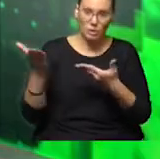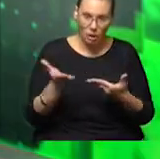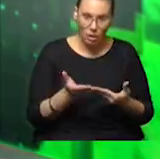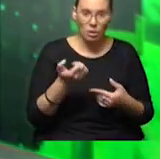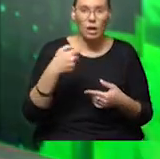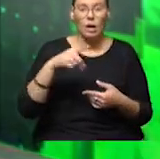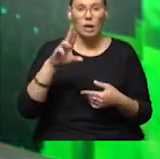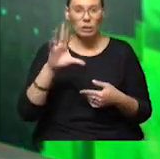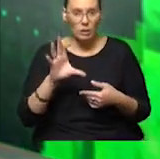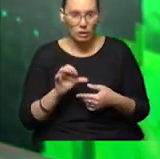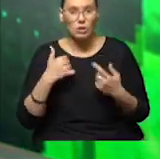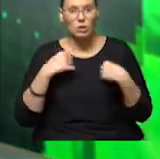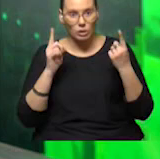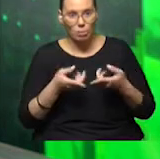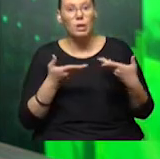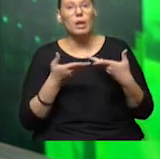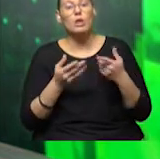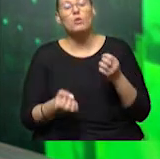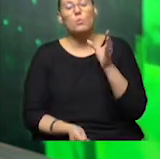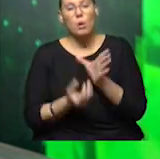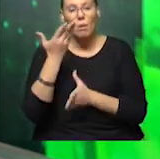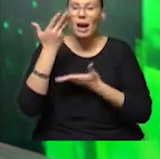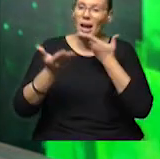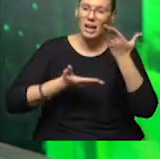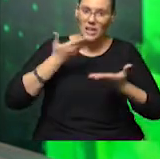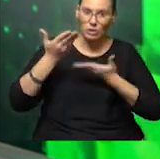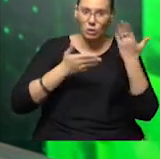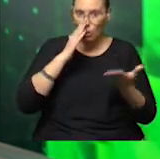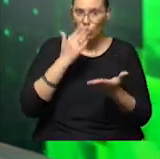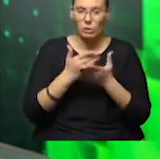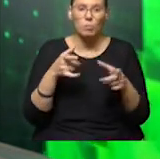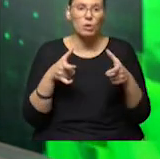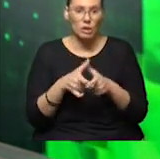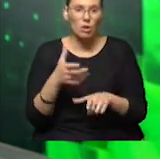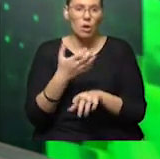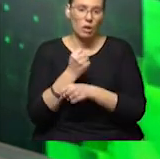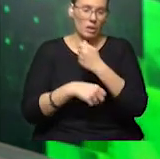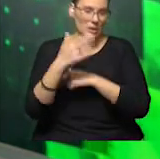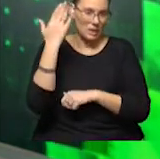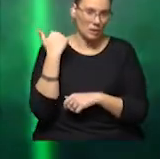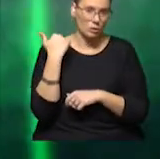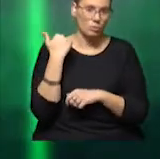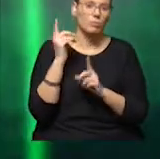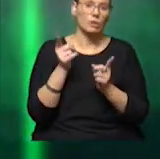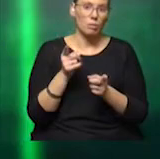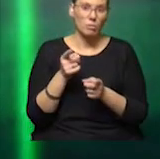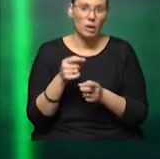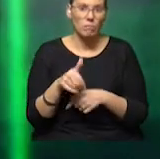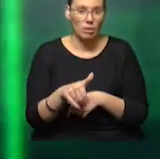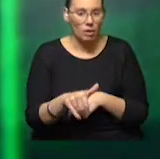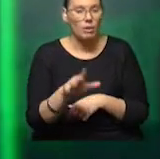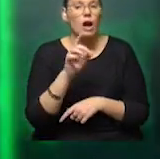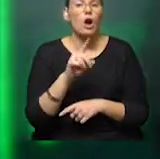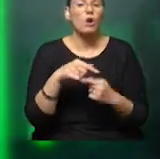a estrenar canciones, yo también voy a estrenar canciones, porque también vengo, mi último disco ya lo grabé hace unos años y también están por salir a la luz algunas cosas,